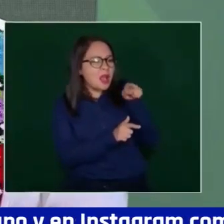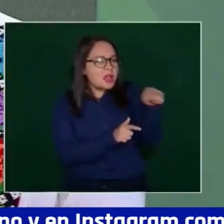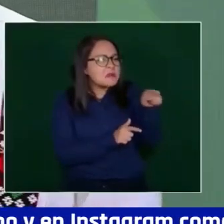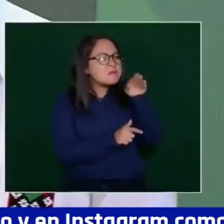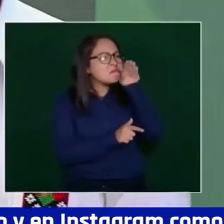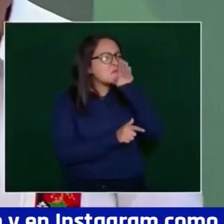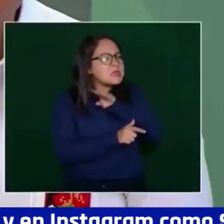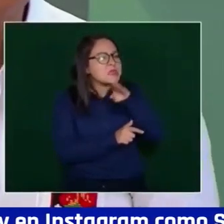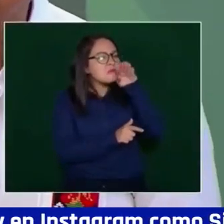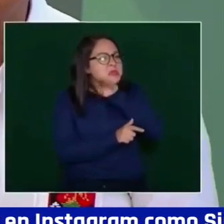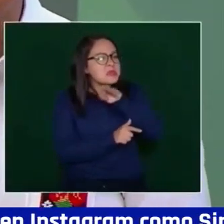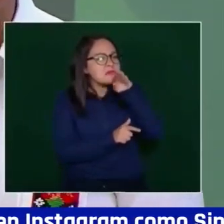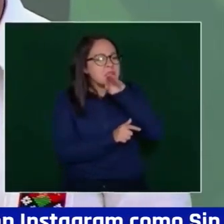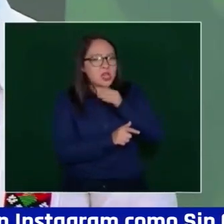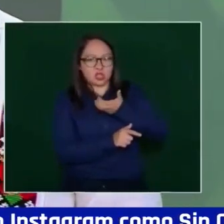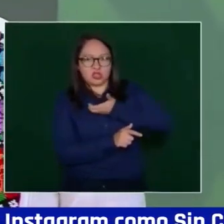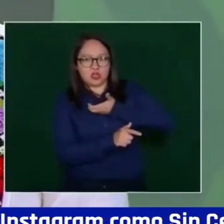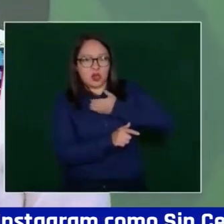está haciendo ahora